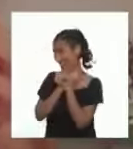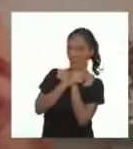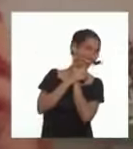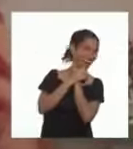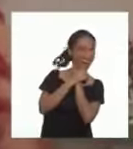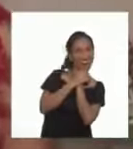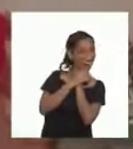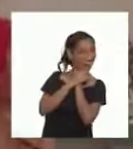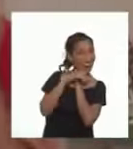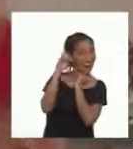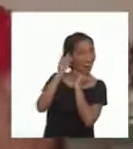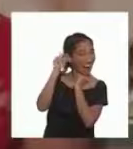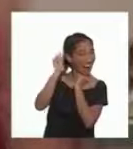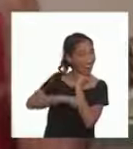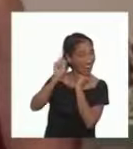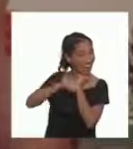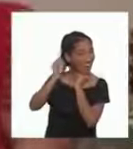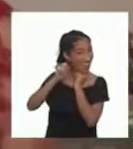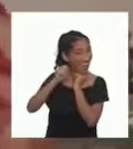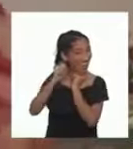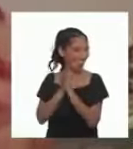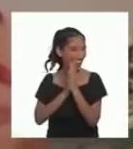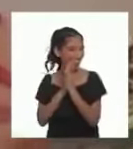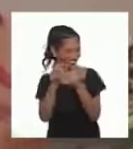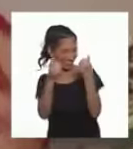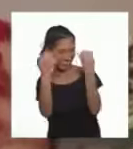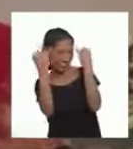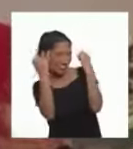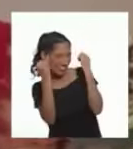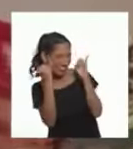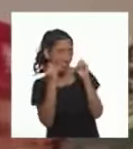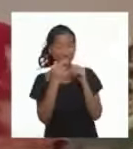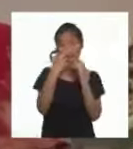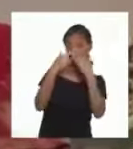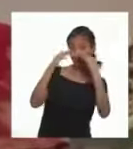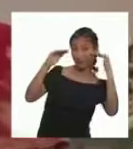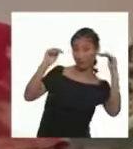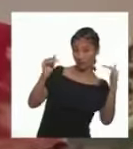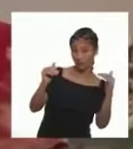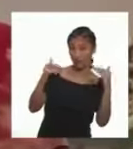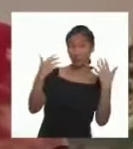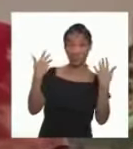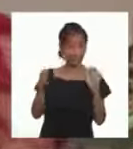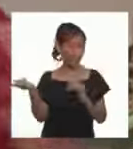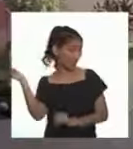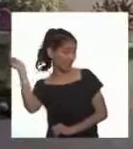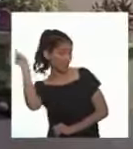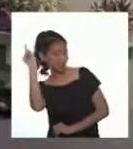¡Oh, mira, sí! ¡Esa es una gran idea! Niñas y niños, ¡ya